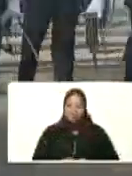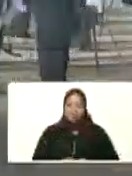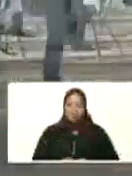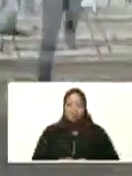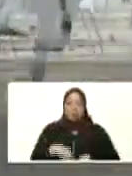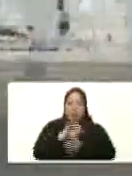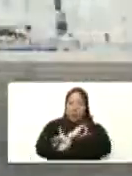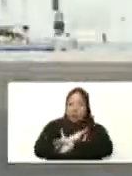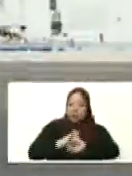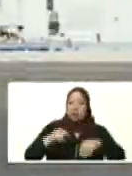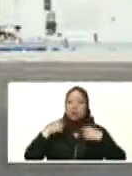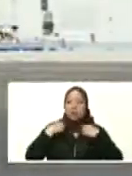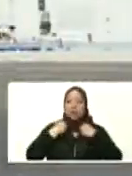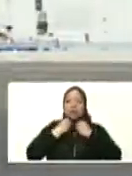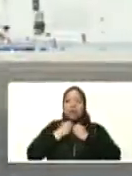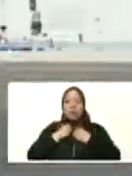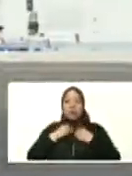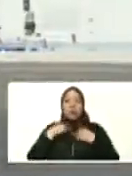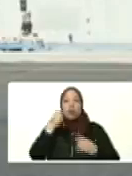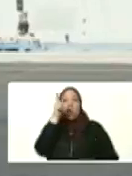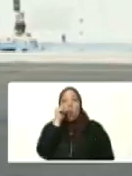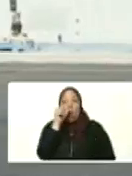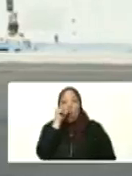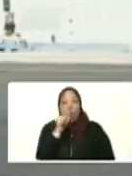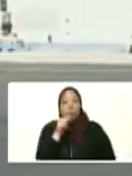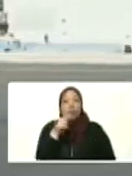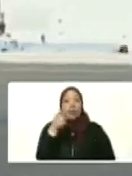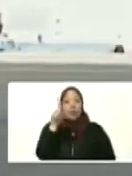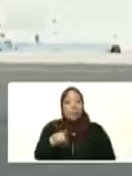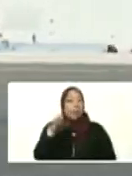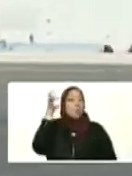Cierran el desfile los caballeros y damas del honor.